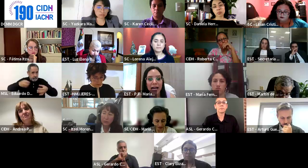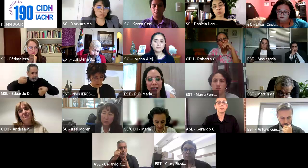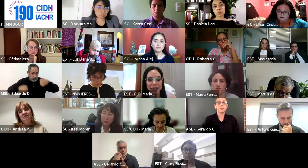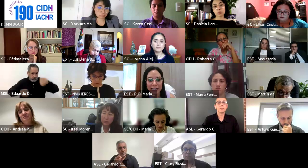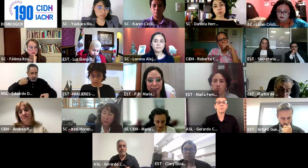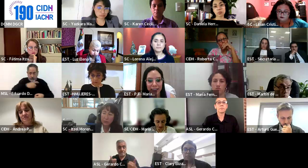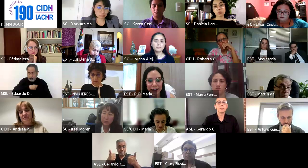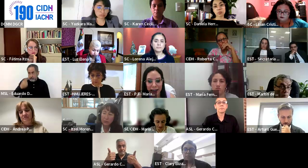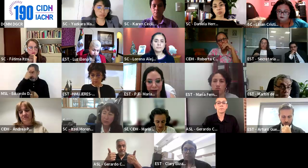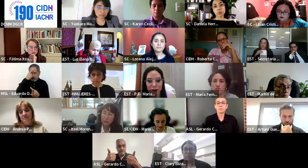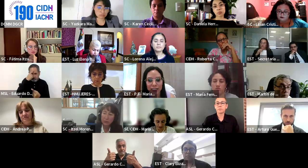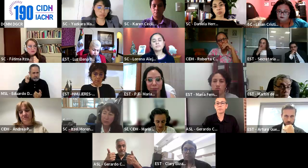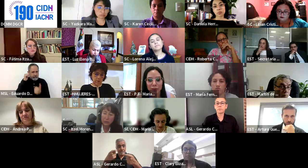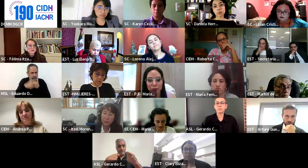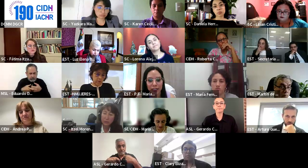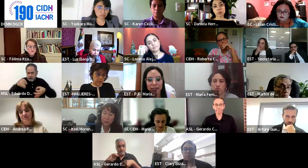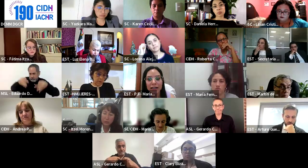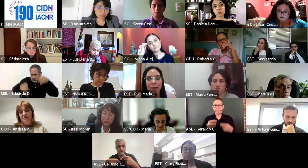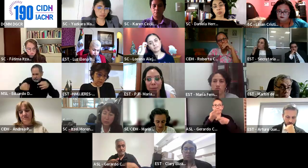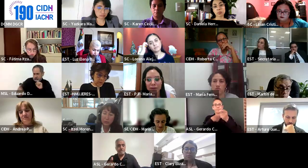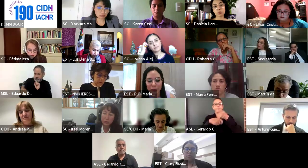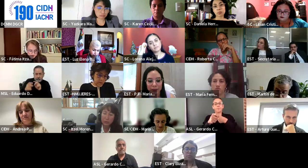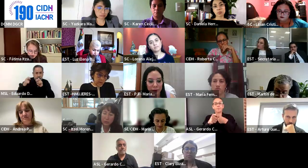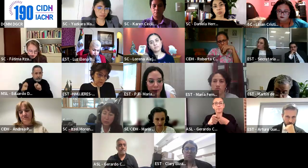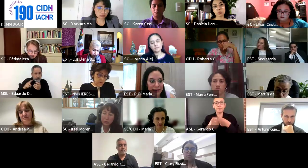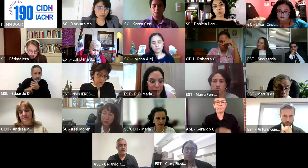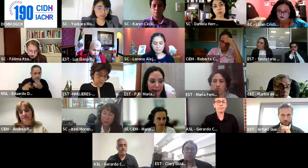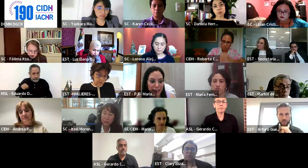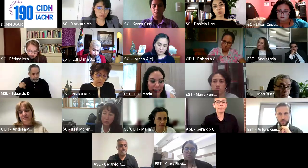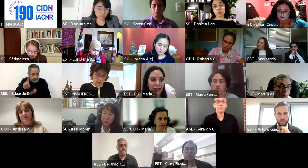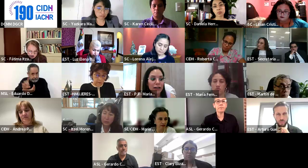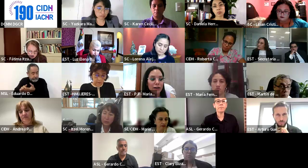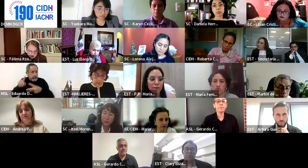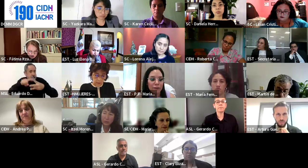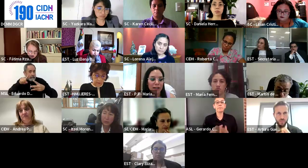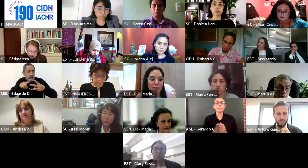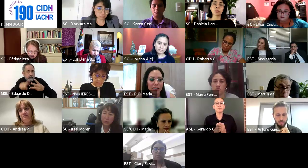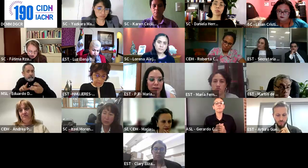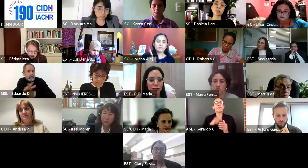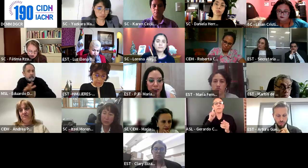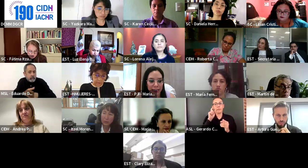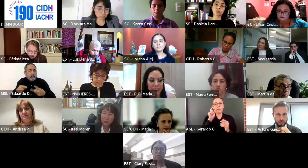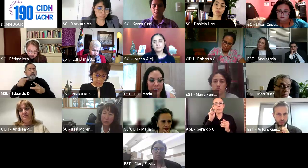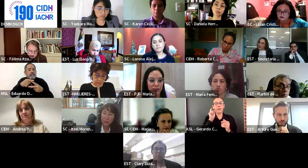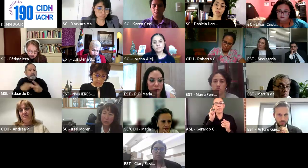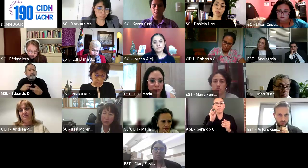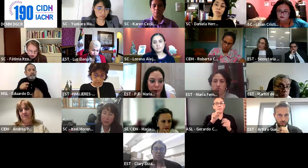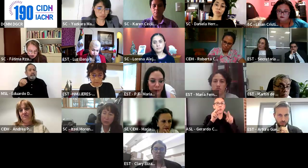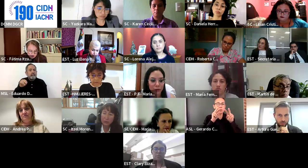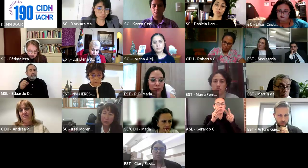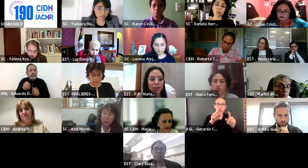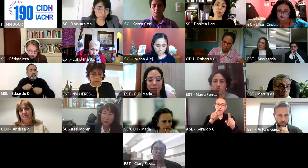juzgadoras al analizar casos que involucran personas con discapacidad conforme al modelo social y de